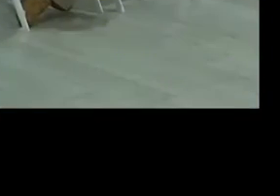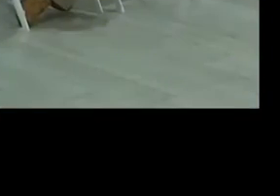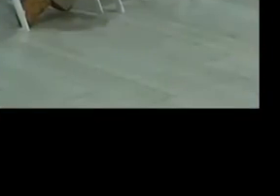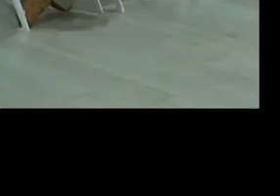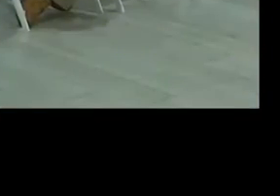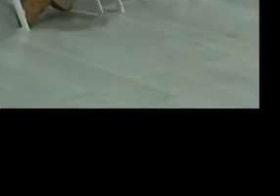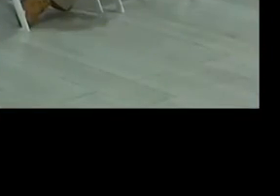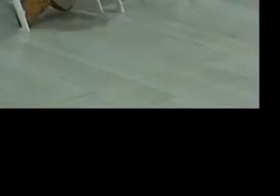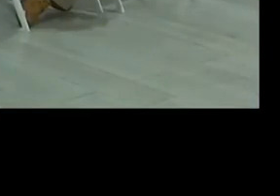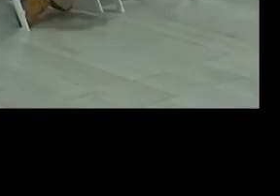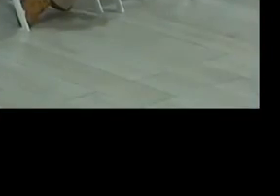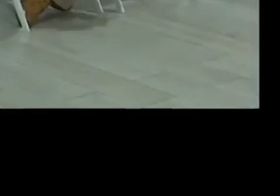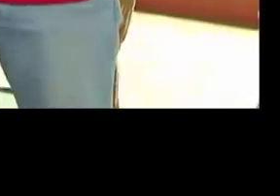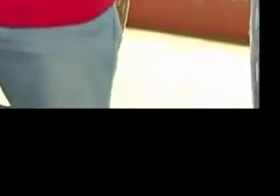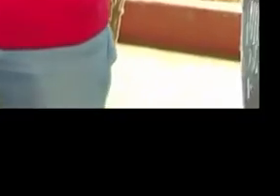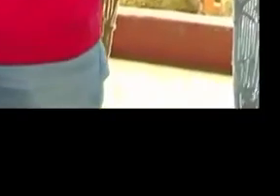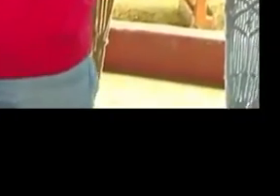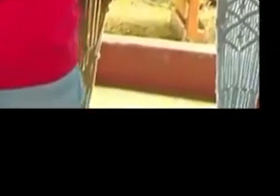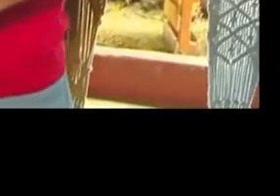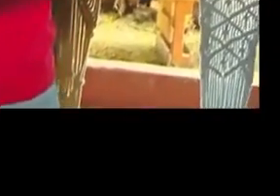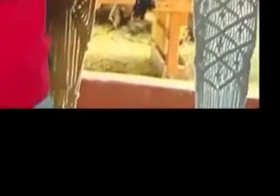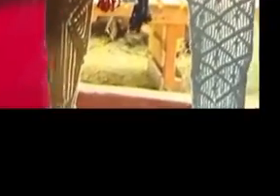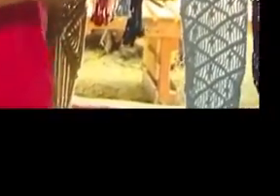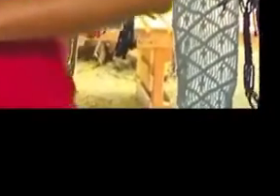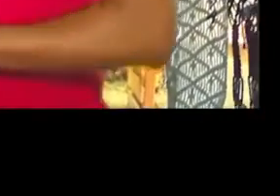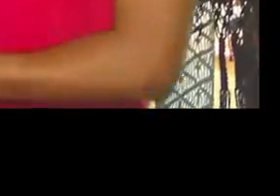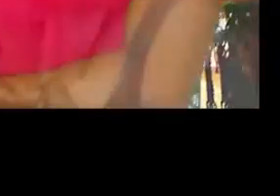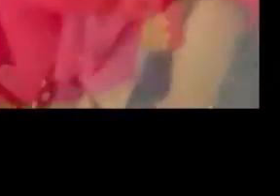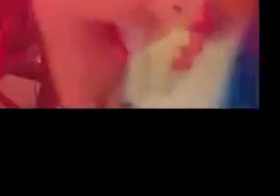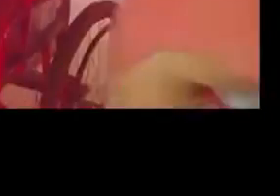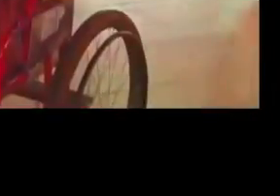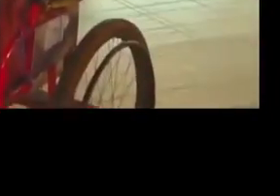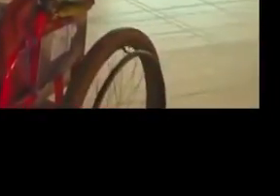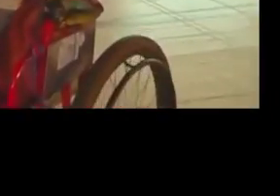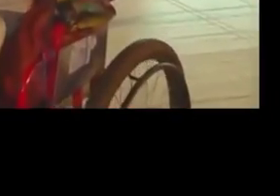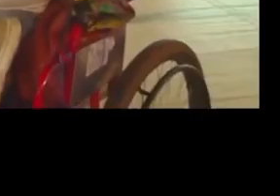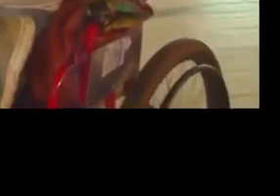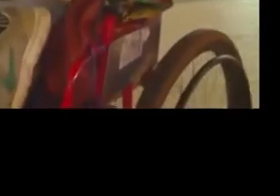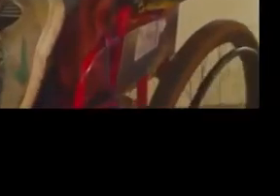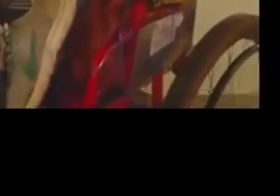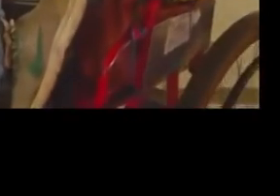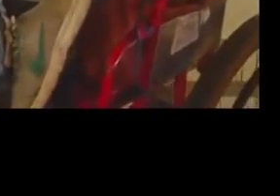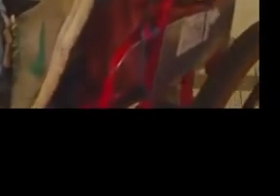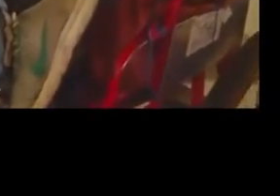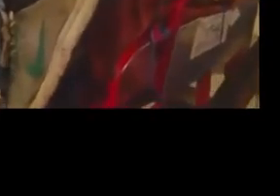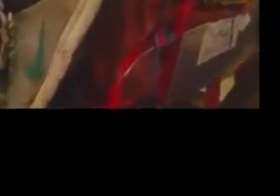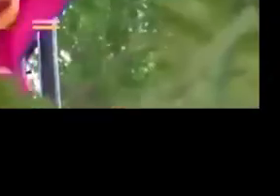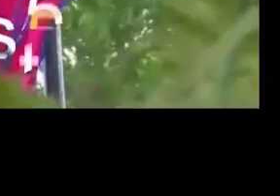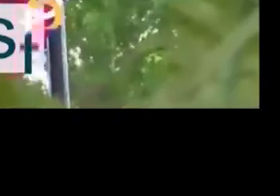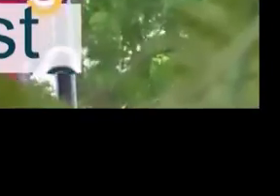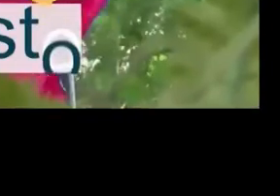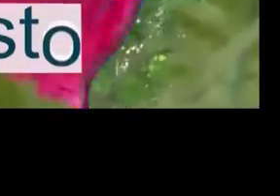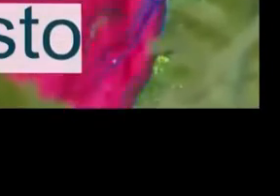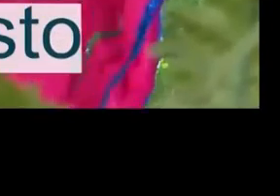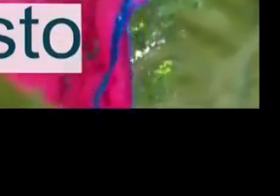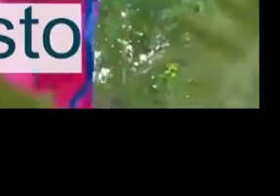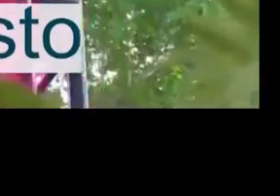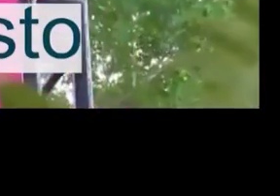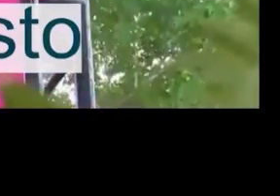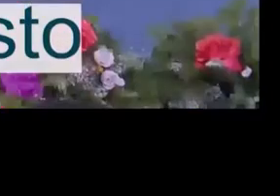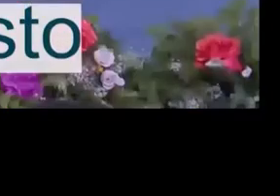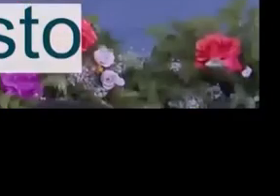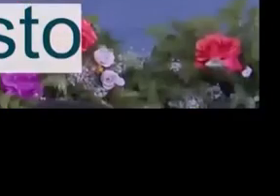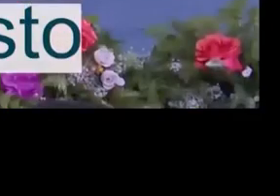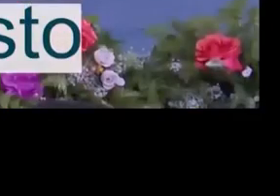dignidad por la familia y la sociedad. El trato digno y sin barreras a las personas con discapacidad es su derecho. 25 de agosto,